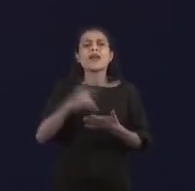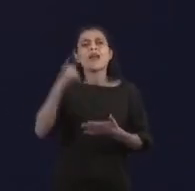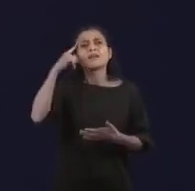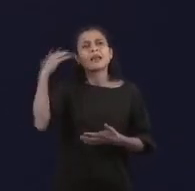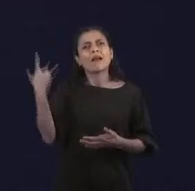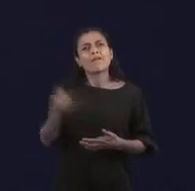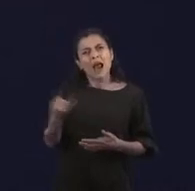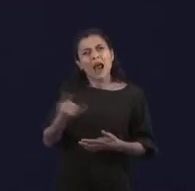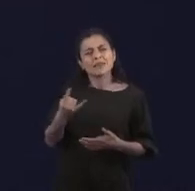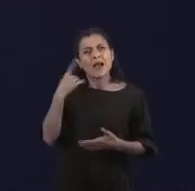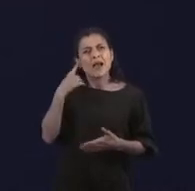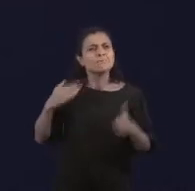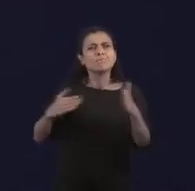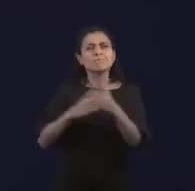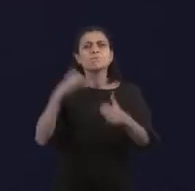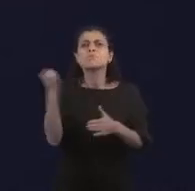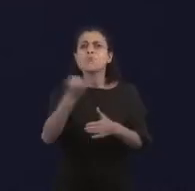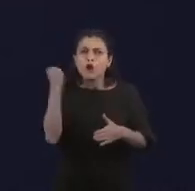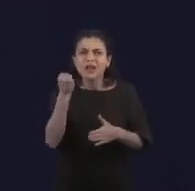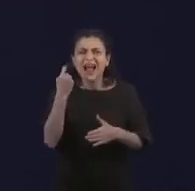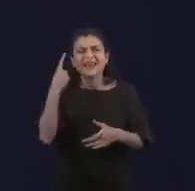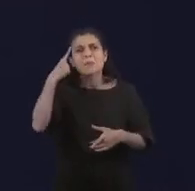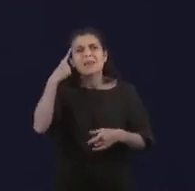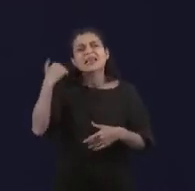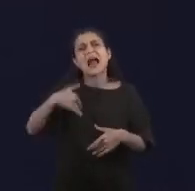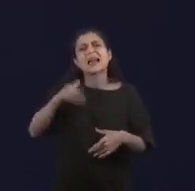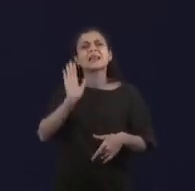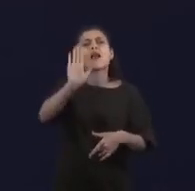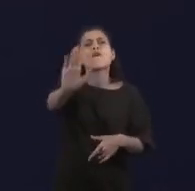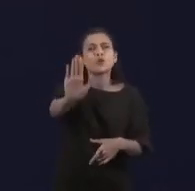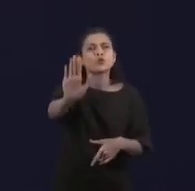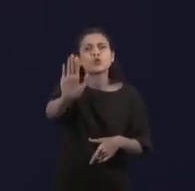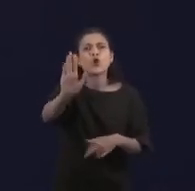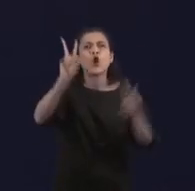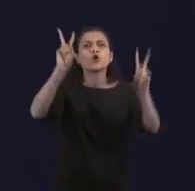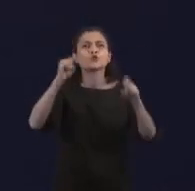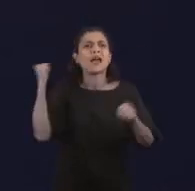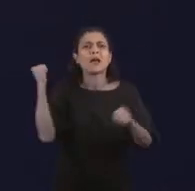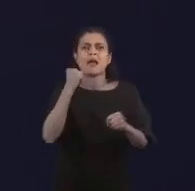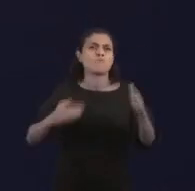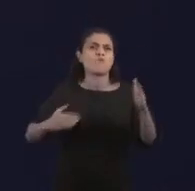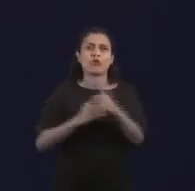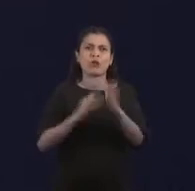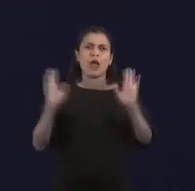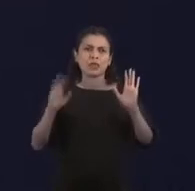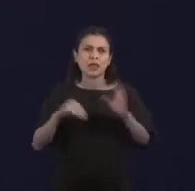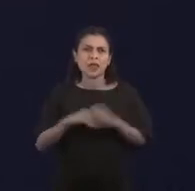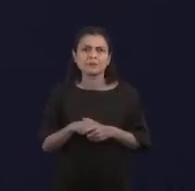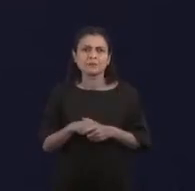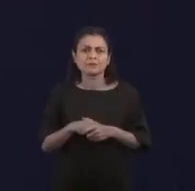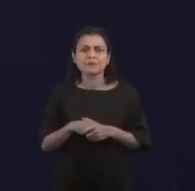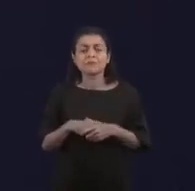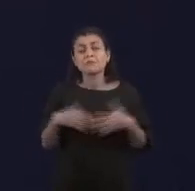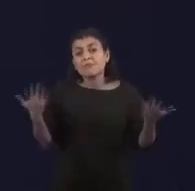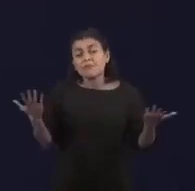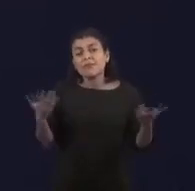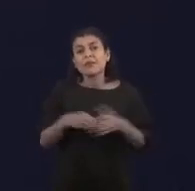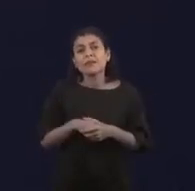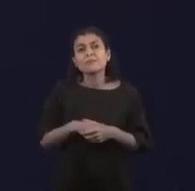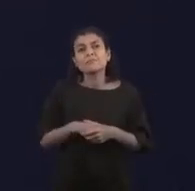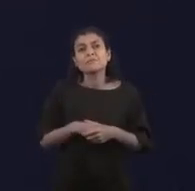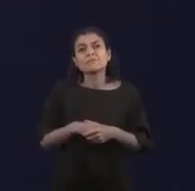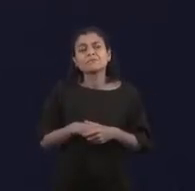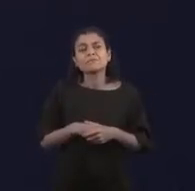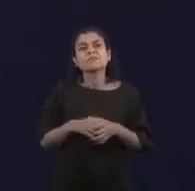es parte central del país que imaginamos hacia el futuro y estamos, bueno, de hecho